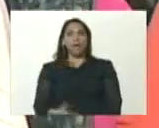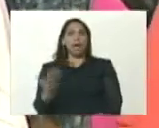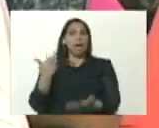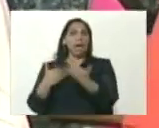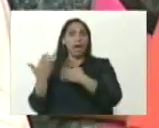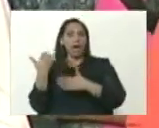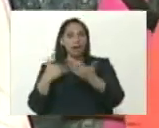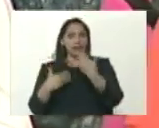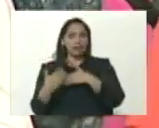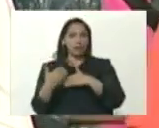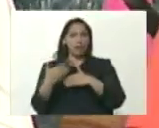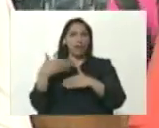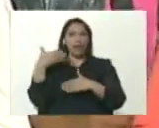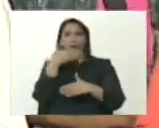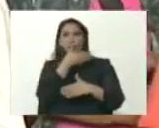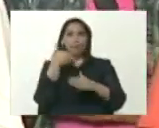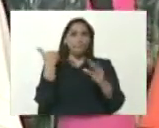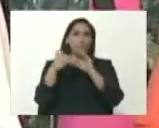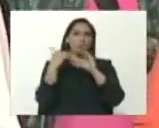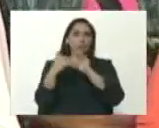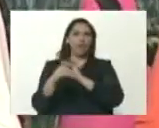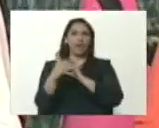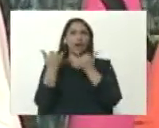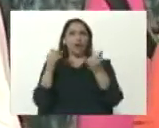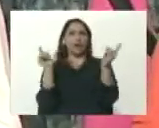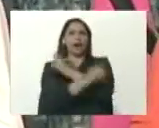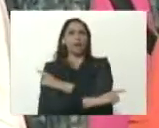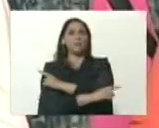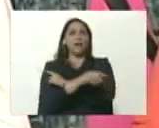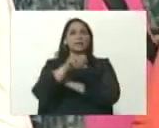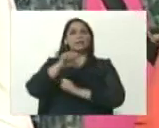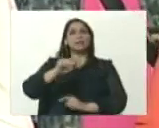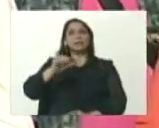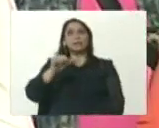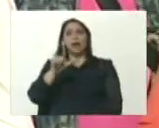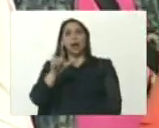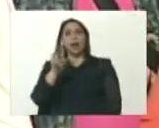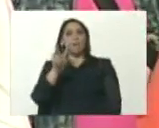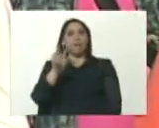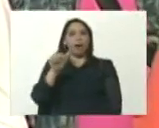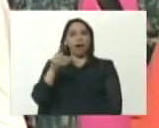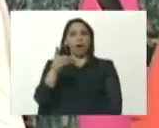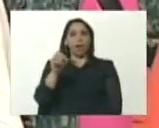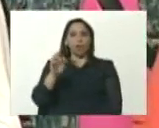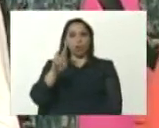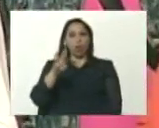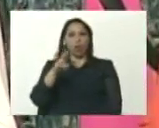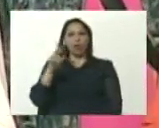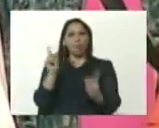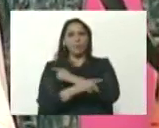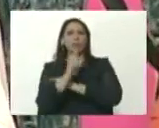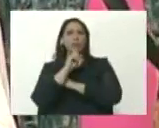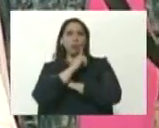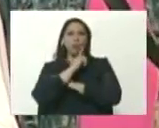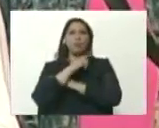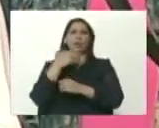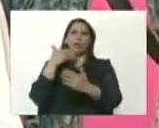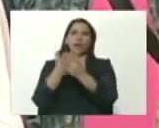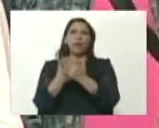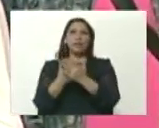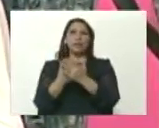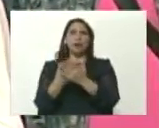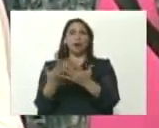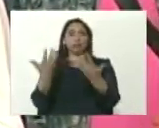Salvador Allende, porque le hemos decidido cambiar el nombre. Y le damos muchas gracias, presidente, por habernos